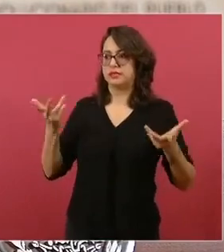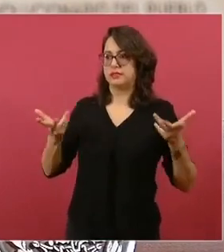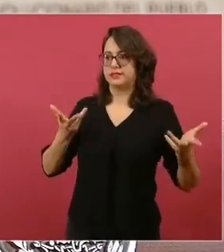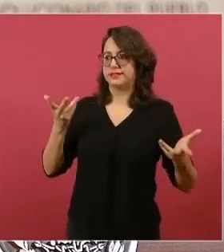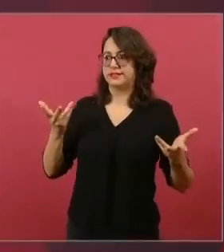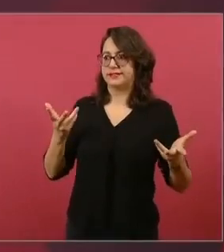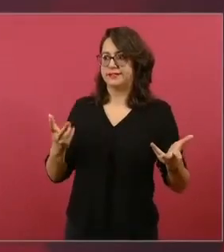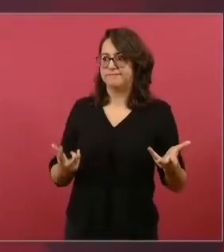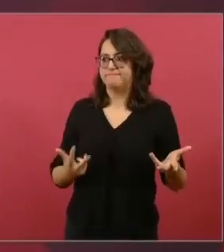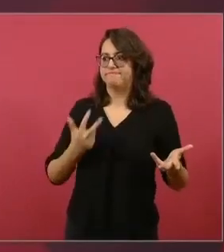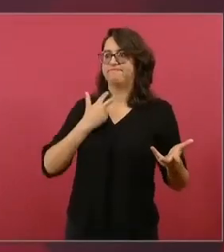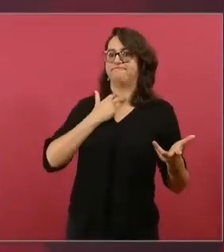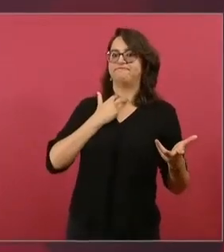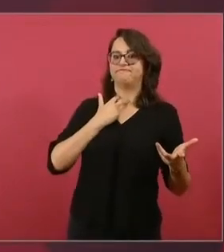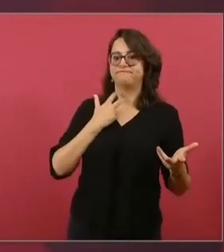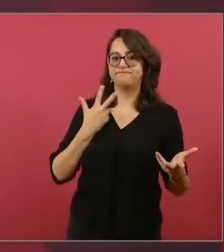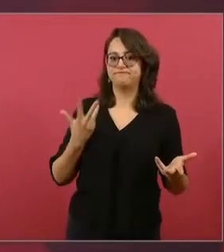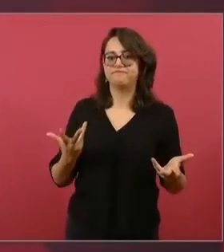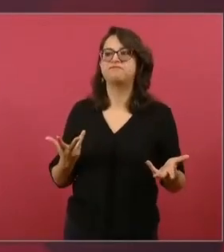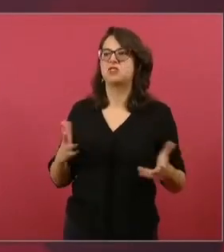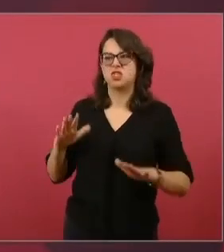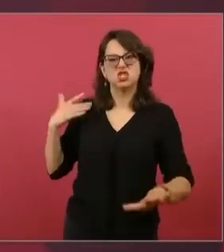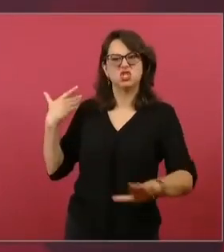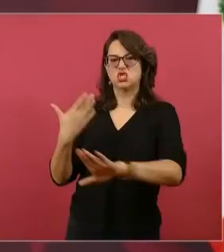los de la oposición conservadora